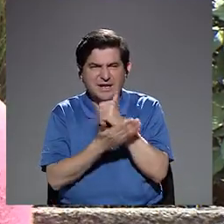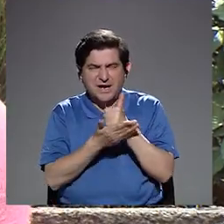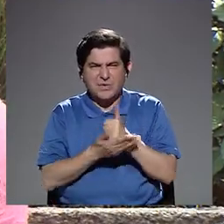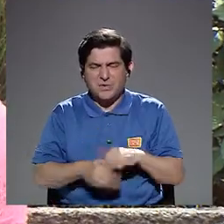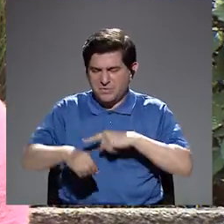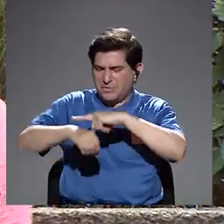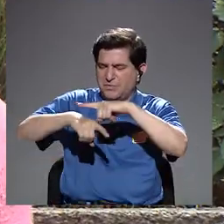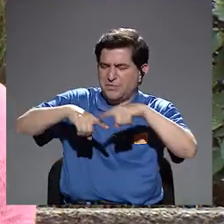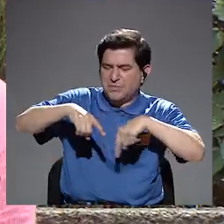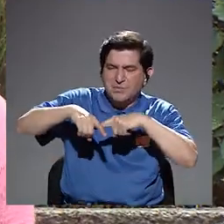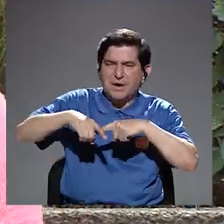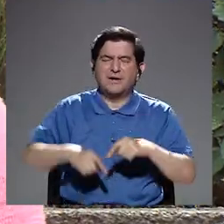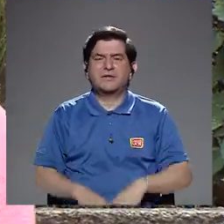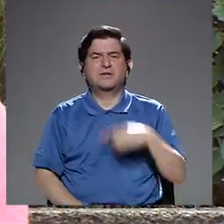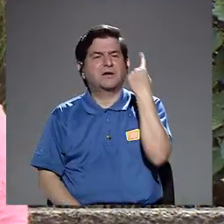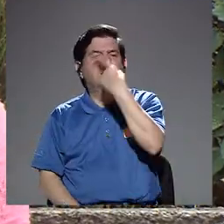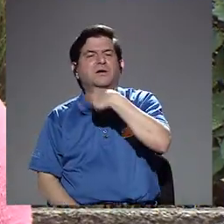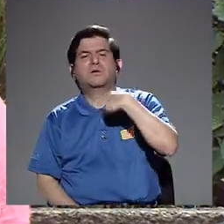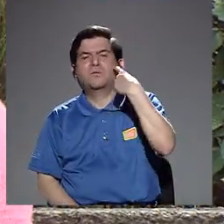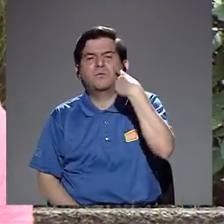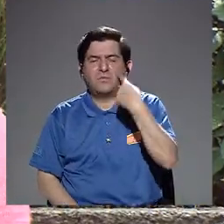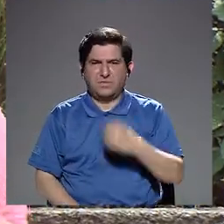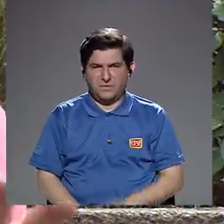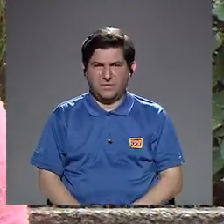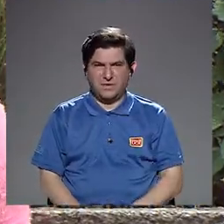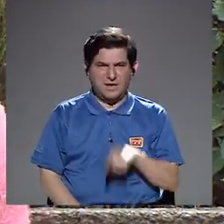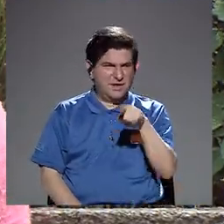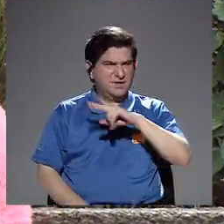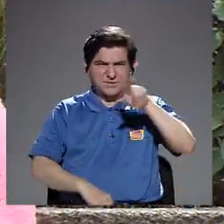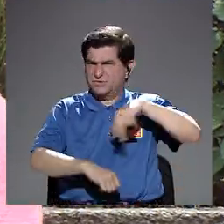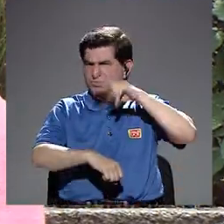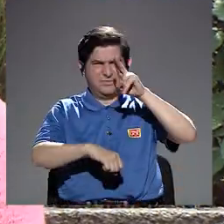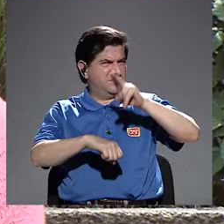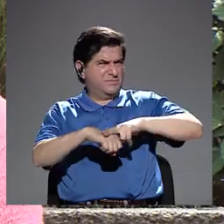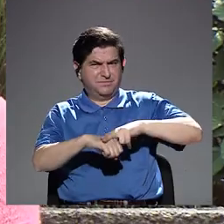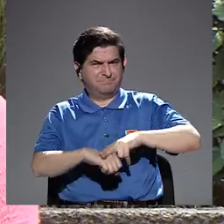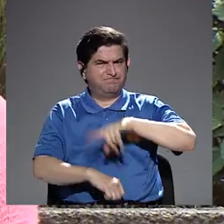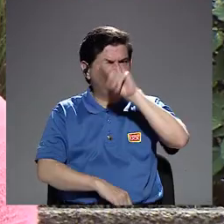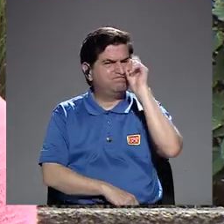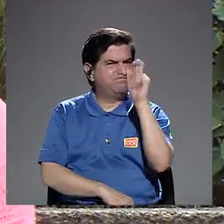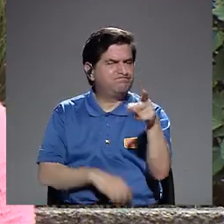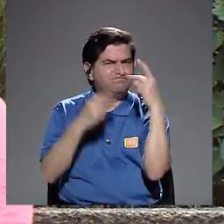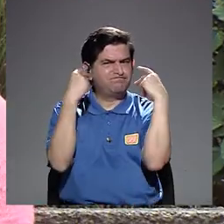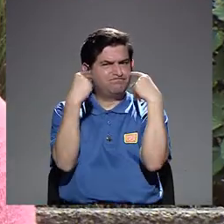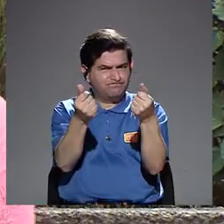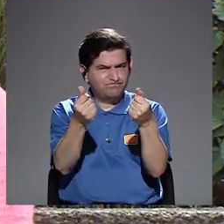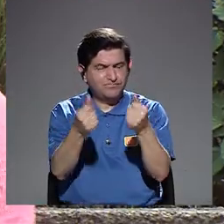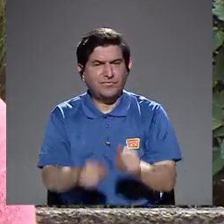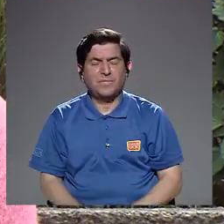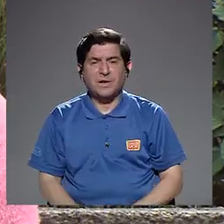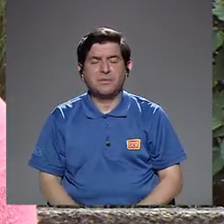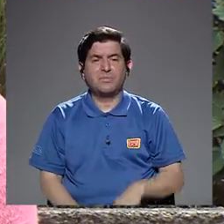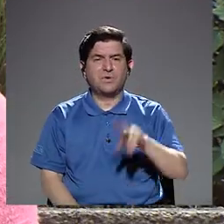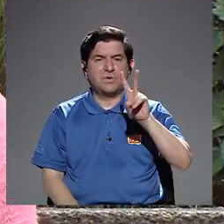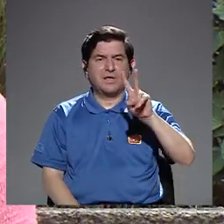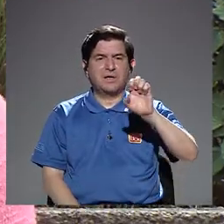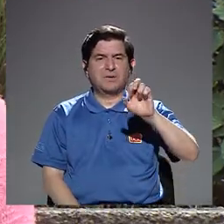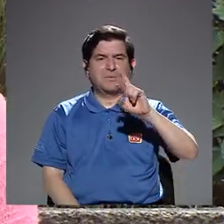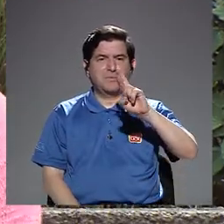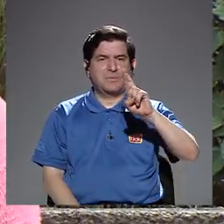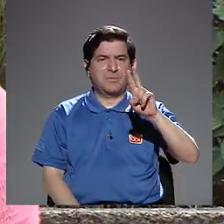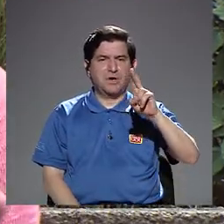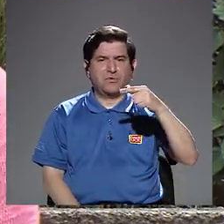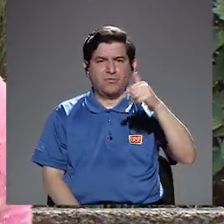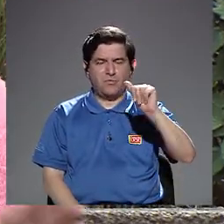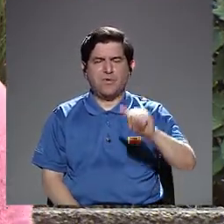en garganta, en boca, que veas que no es lo usual, consultar inmediatamente. Porque hay verrugas que empiezan muy pequeñas,